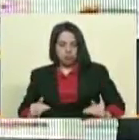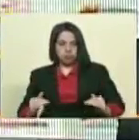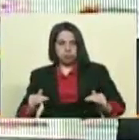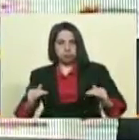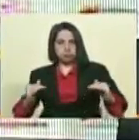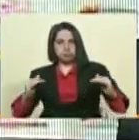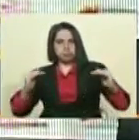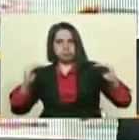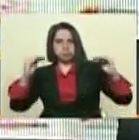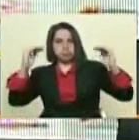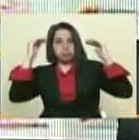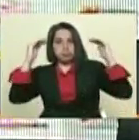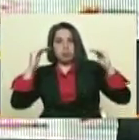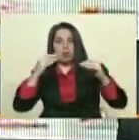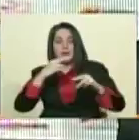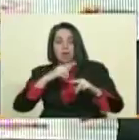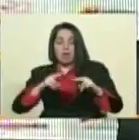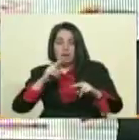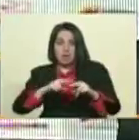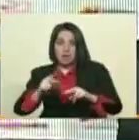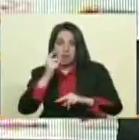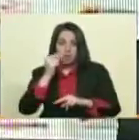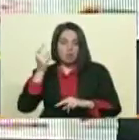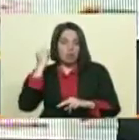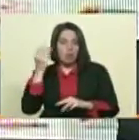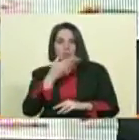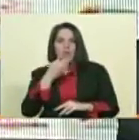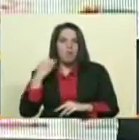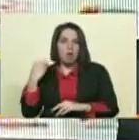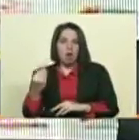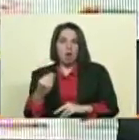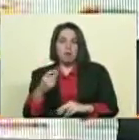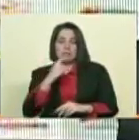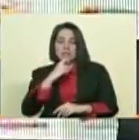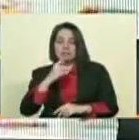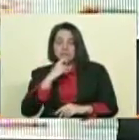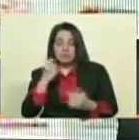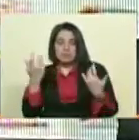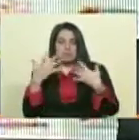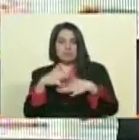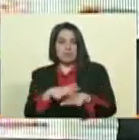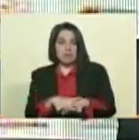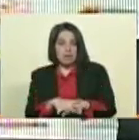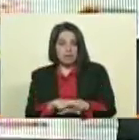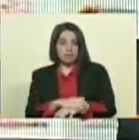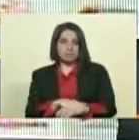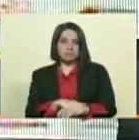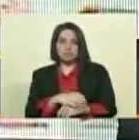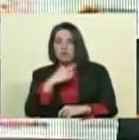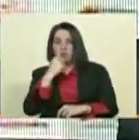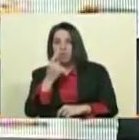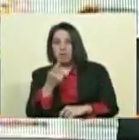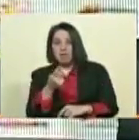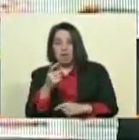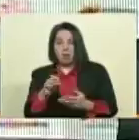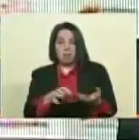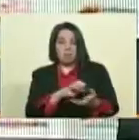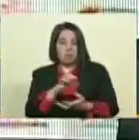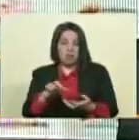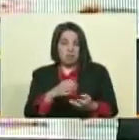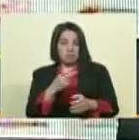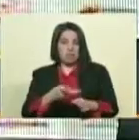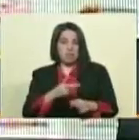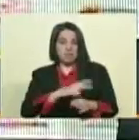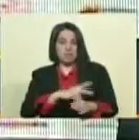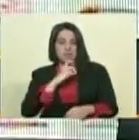los jóvenes. Es un problema complejo, integral. Yo diría, es uno de los problemas más complejos que